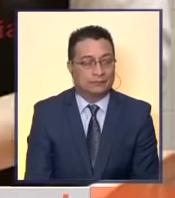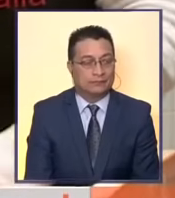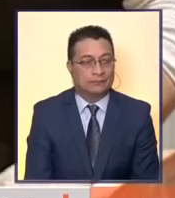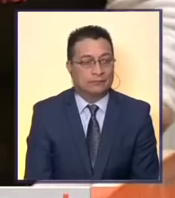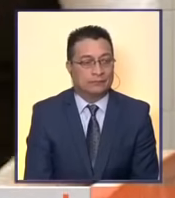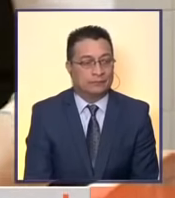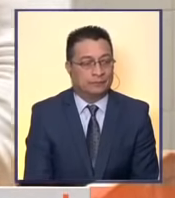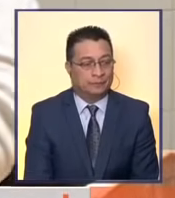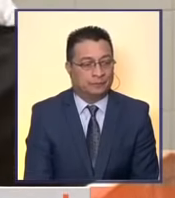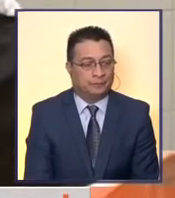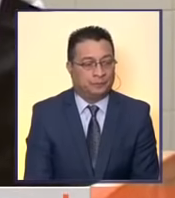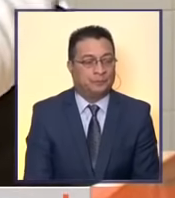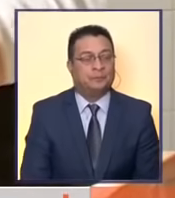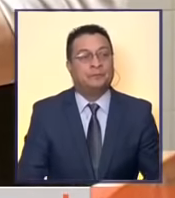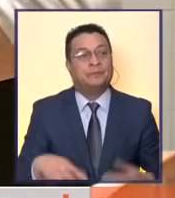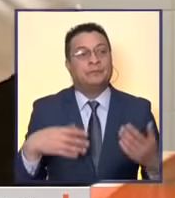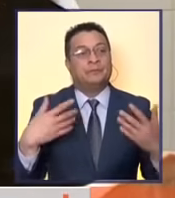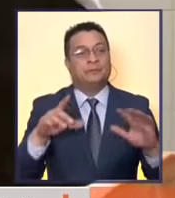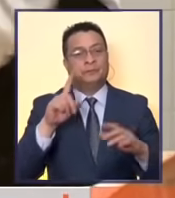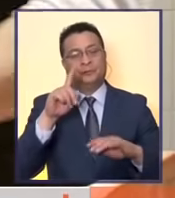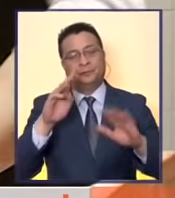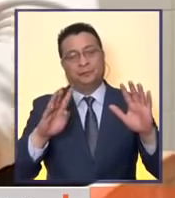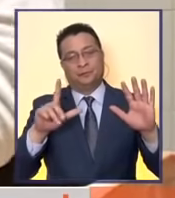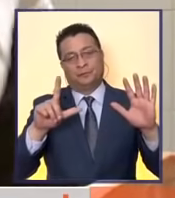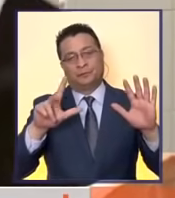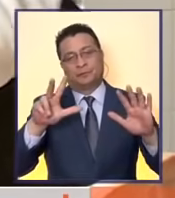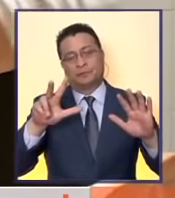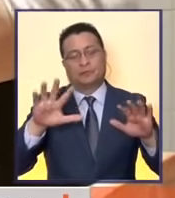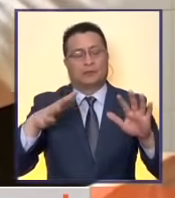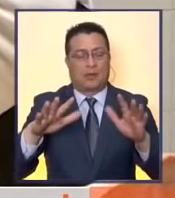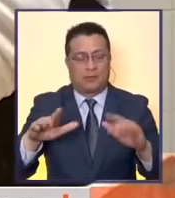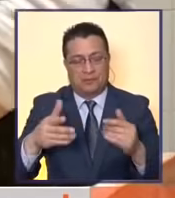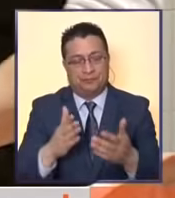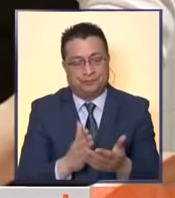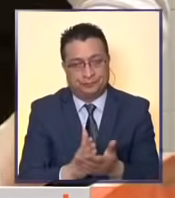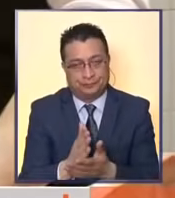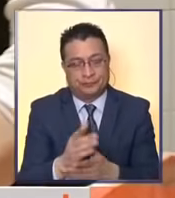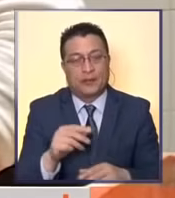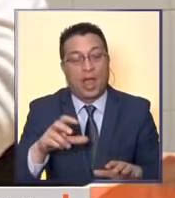En 1978 empezó mi madre a hacer las empanadas